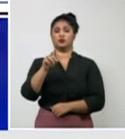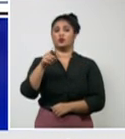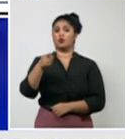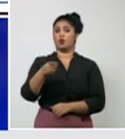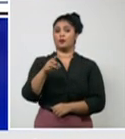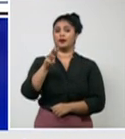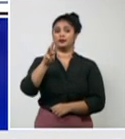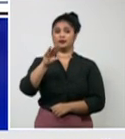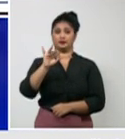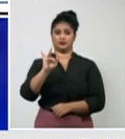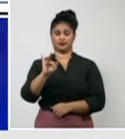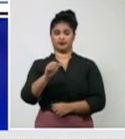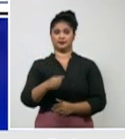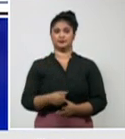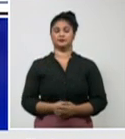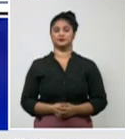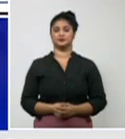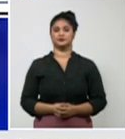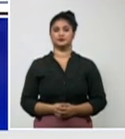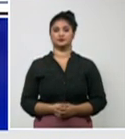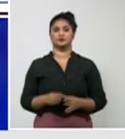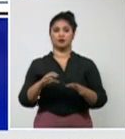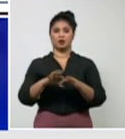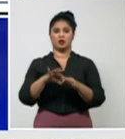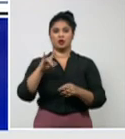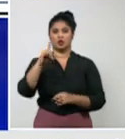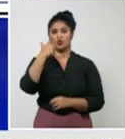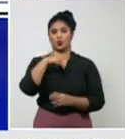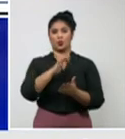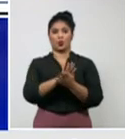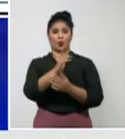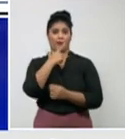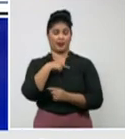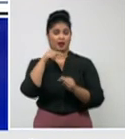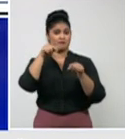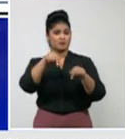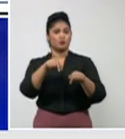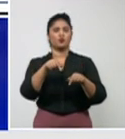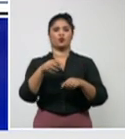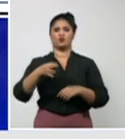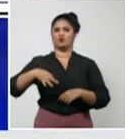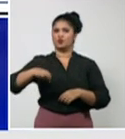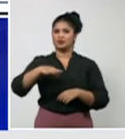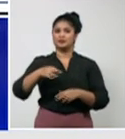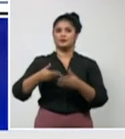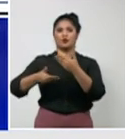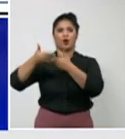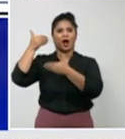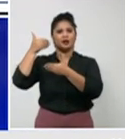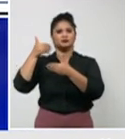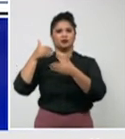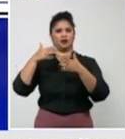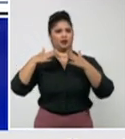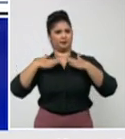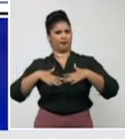191,37, Guamá, increíblemente, que es un municipio tranquilo,